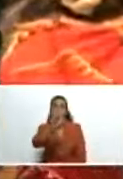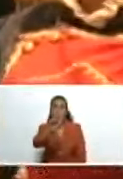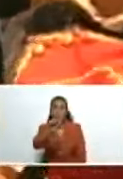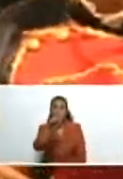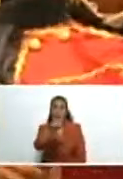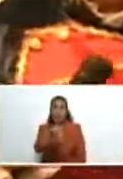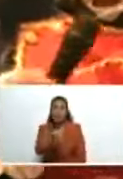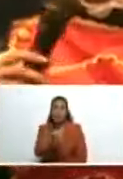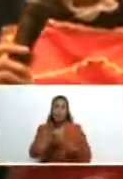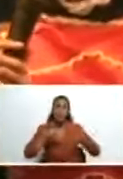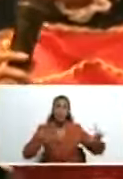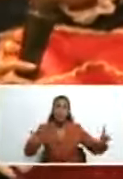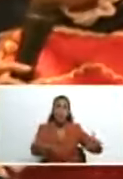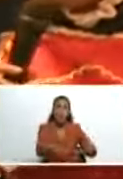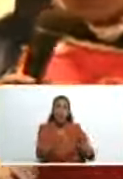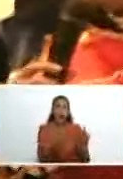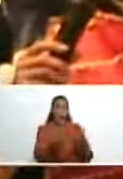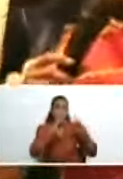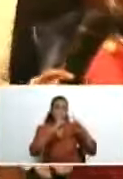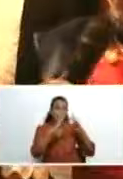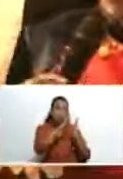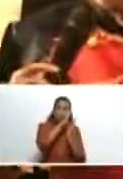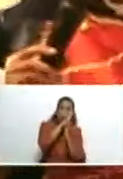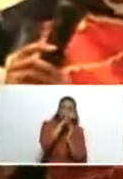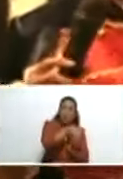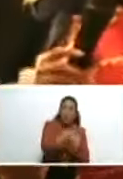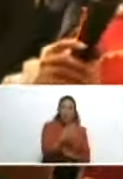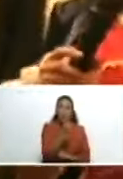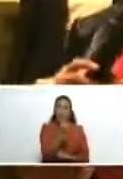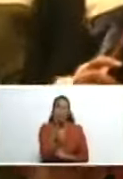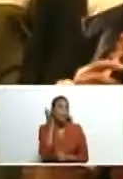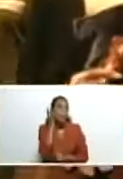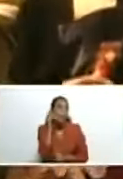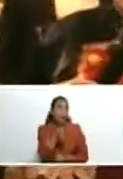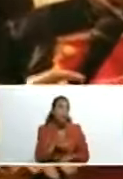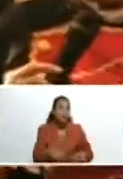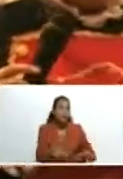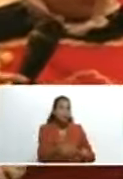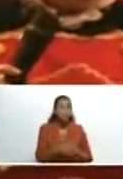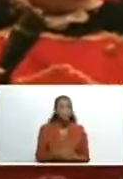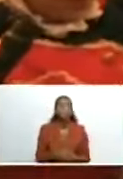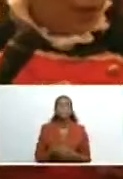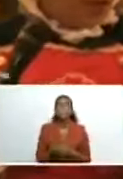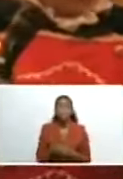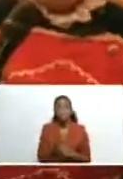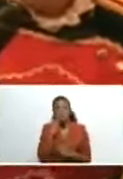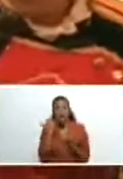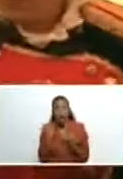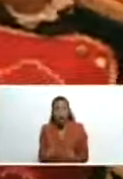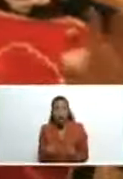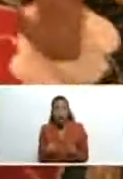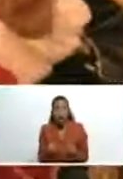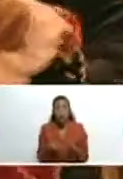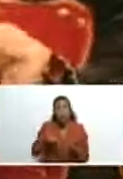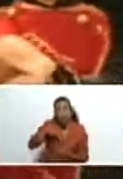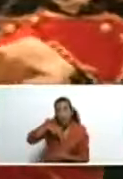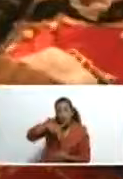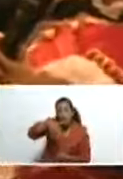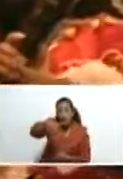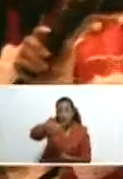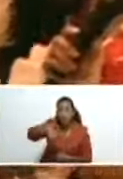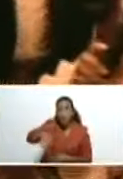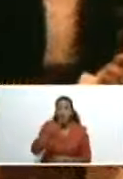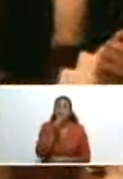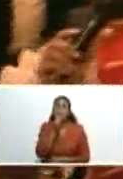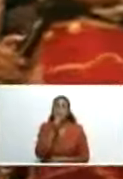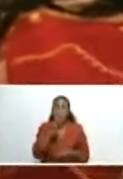Correcto. Segundo cuarto de damas estamos es en este momento. De este lado está el comedor principal y seguimos por